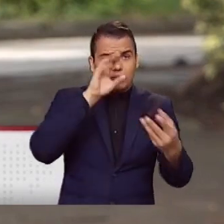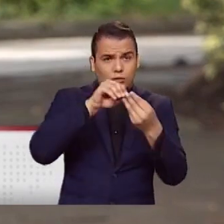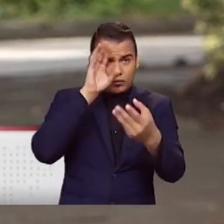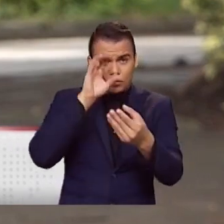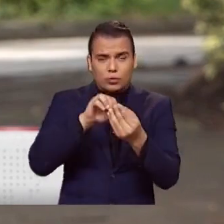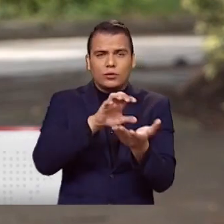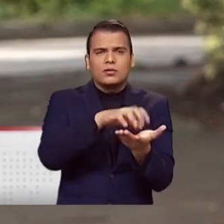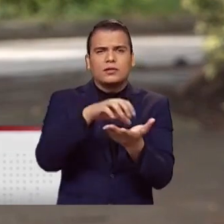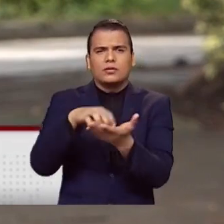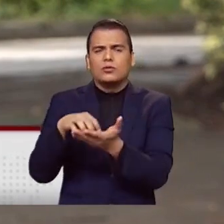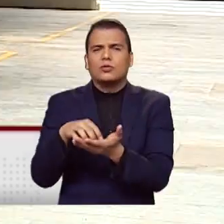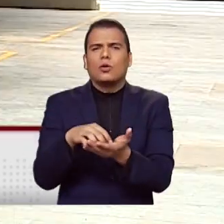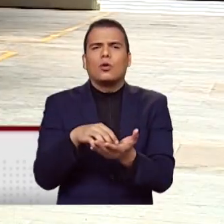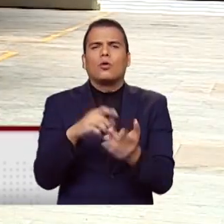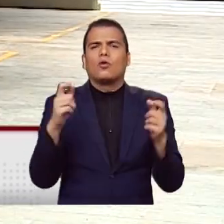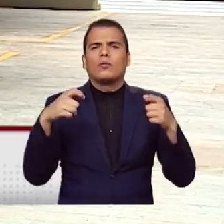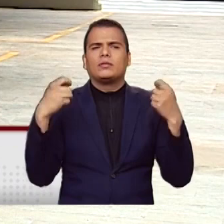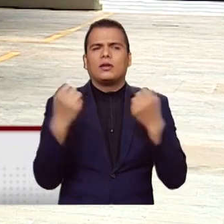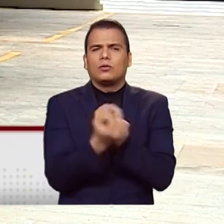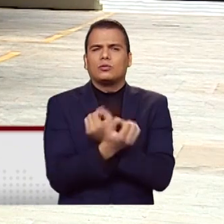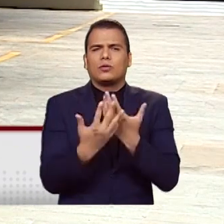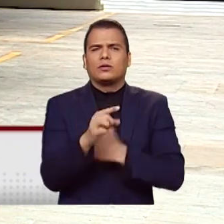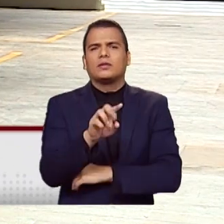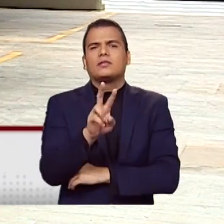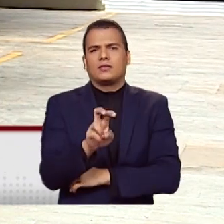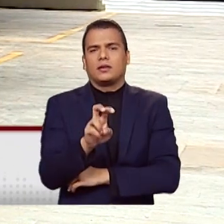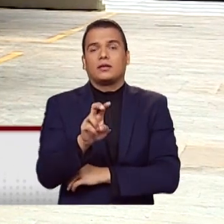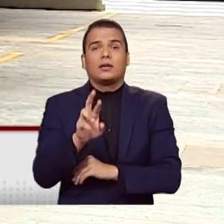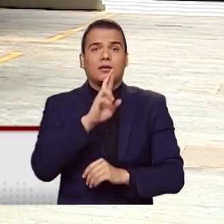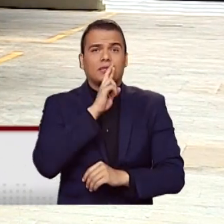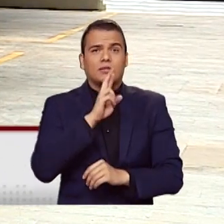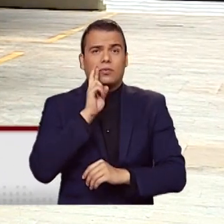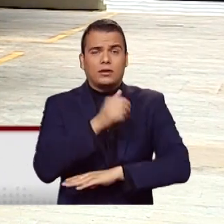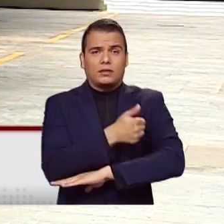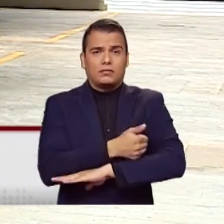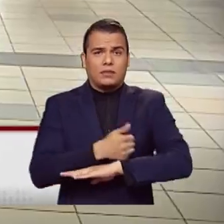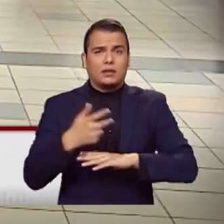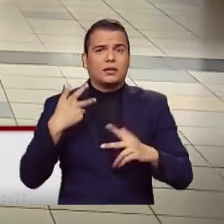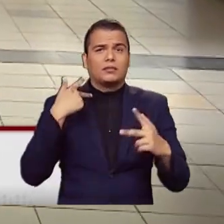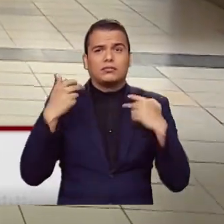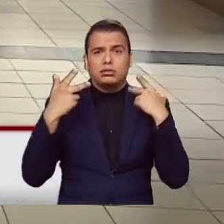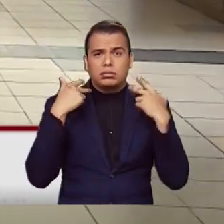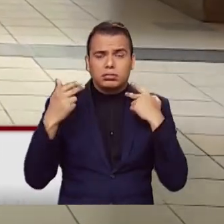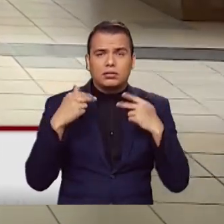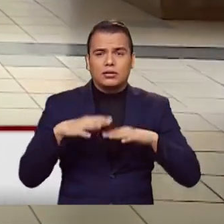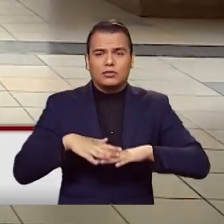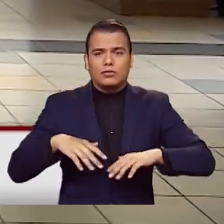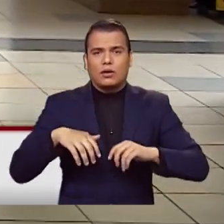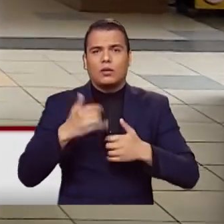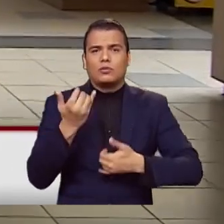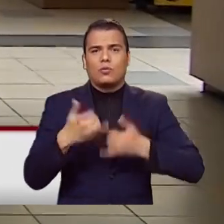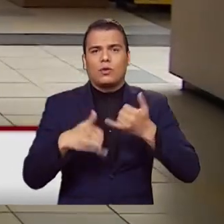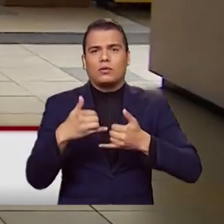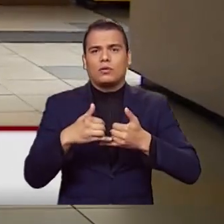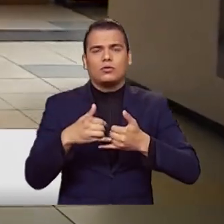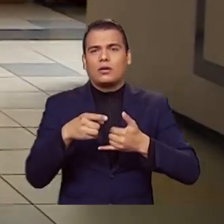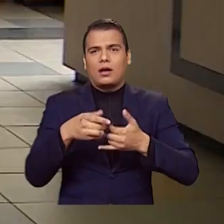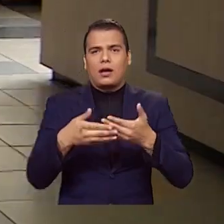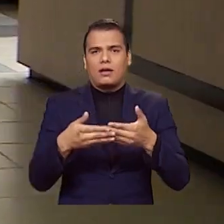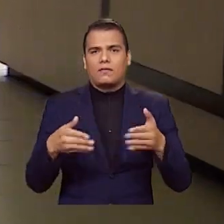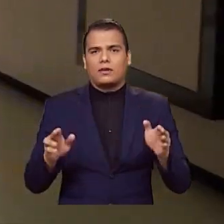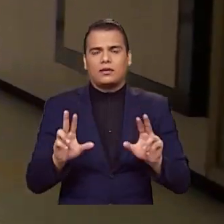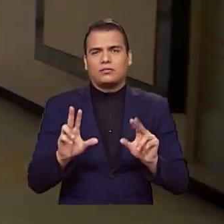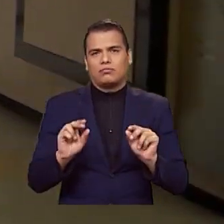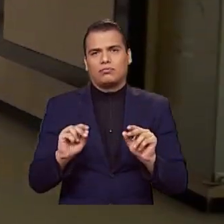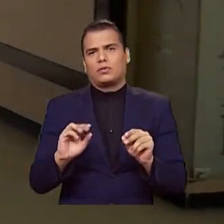a partir del próximo lunes. Aunque los restaurantes, los bares, las peluquerías y las zonas de juego no serán abiertas,